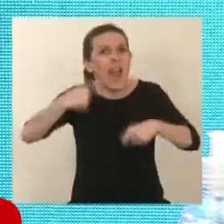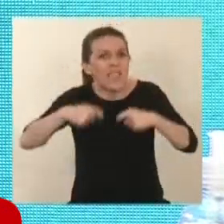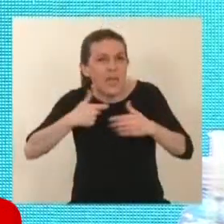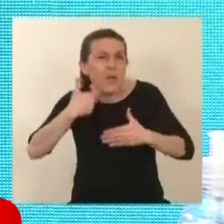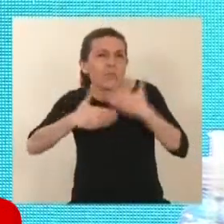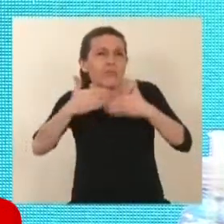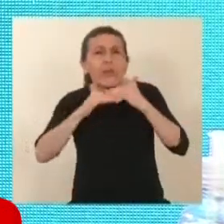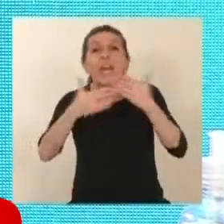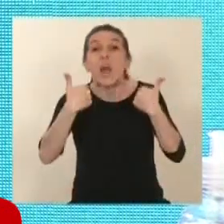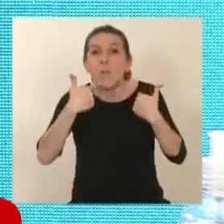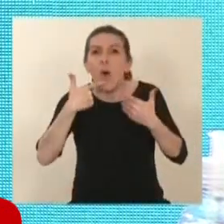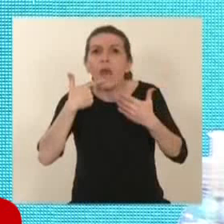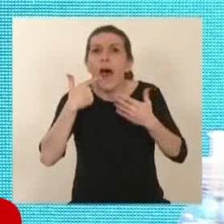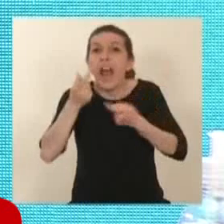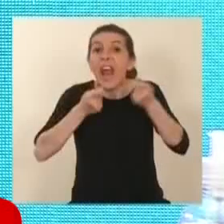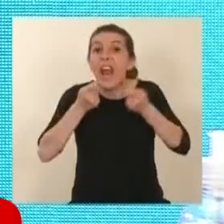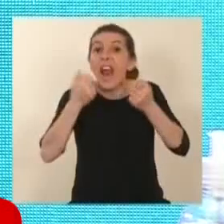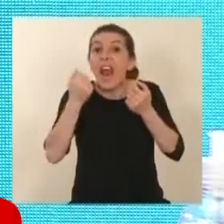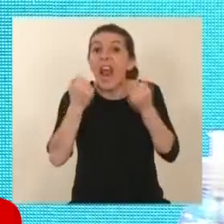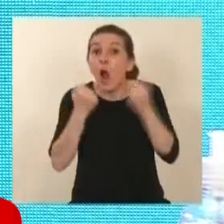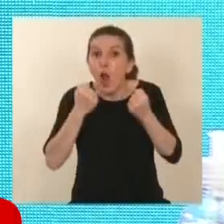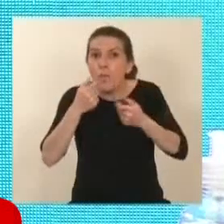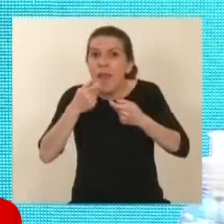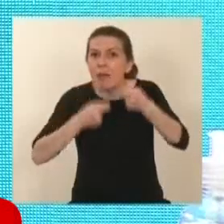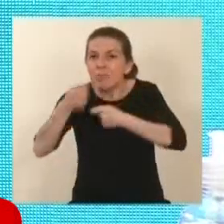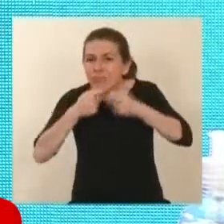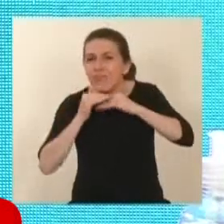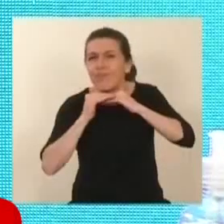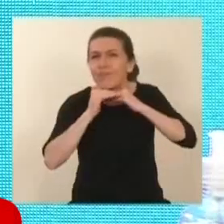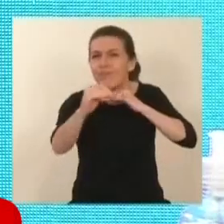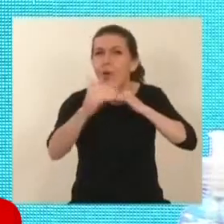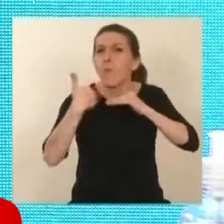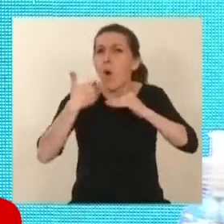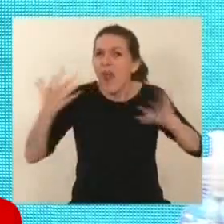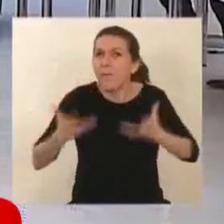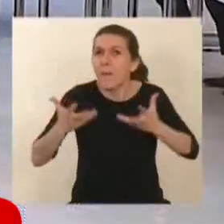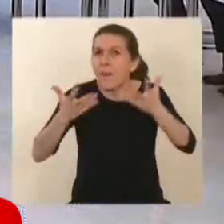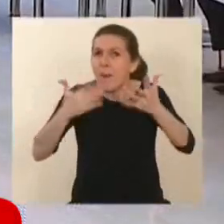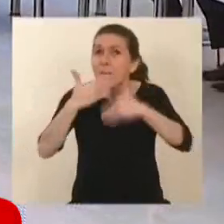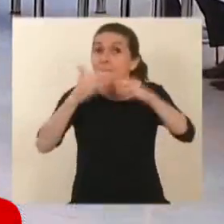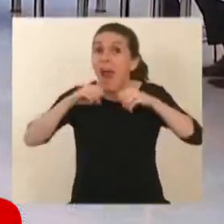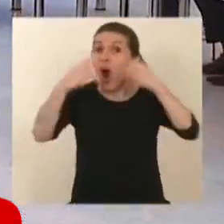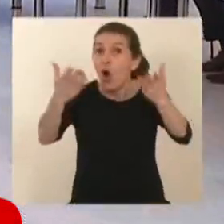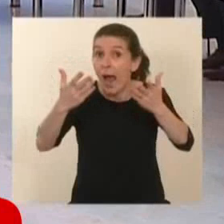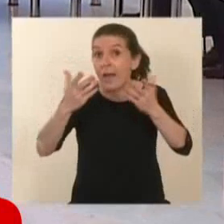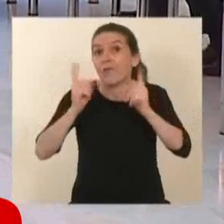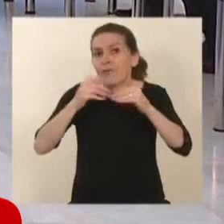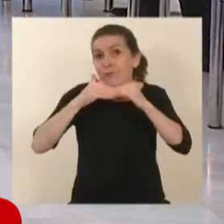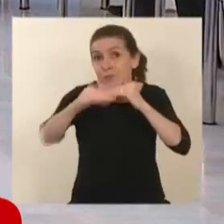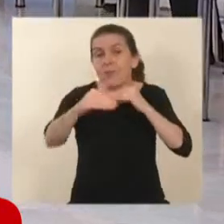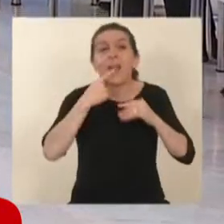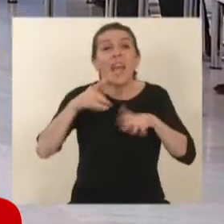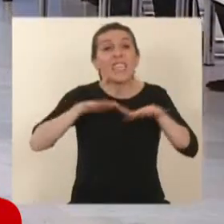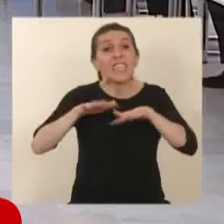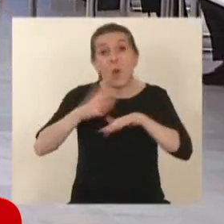se pueda sostener en el tiempo, ¿sí? Poner a Argentina de pie y poder mantener a Argentina de pie. La